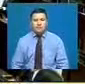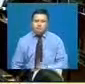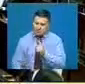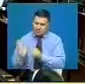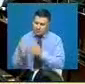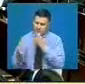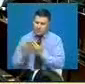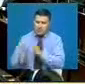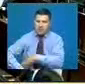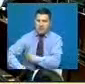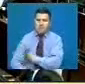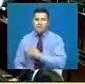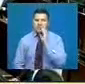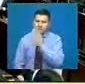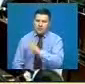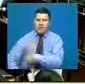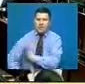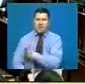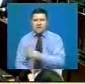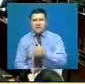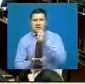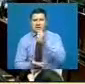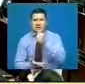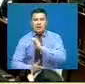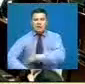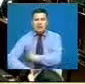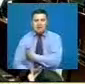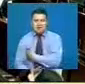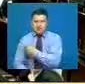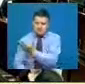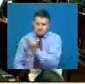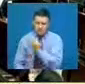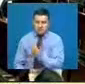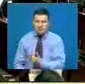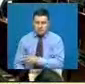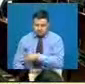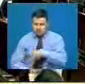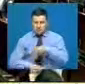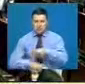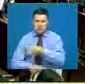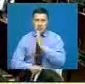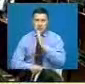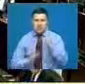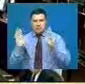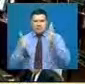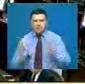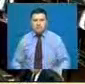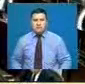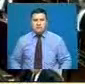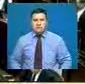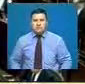Mi gracias, señora ministra. Señor ministro de Hacienda, le ofrezco el atril y tiene usted el uso de la palabra.